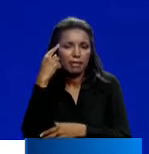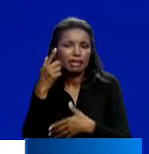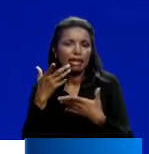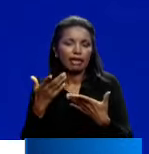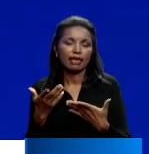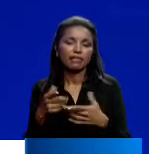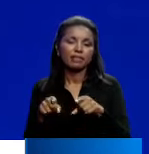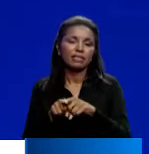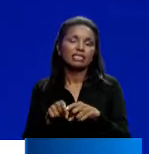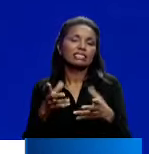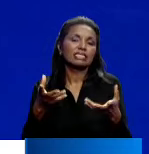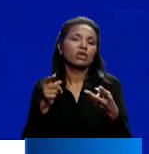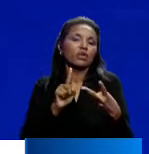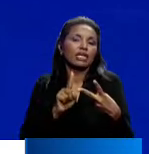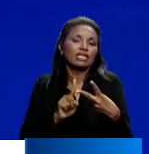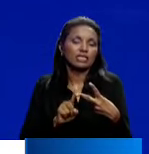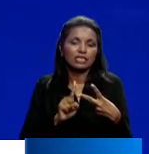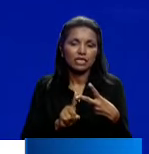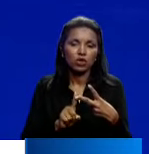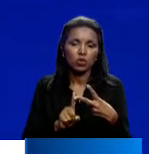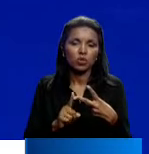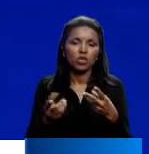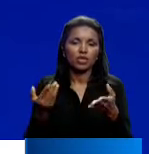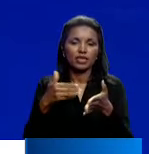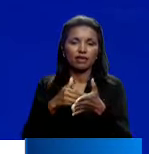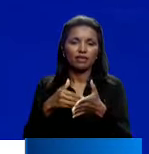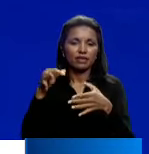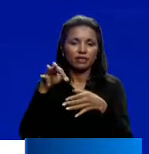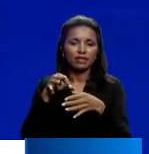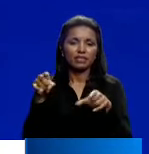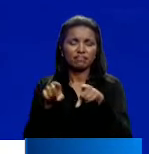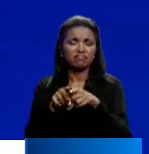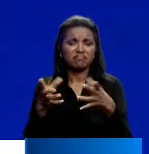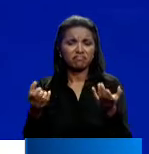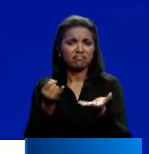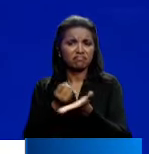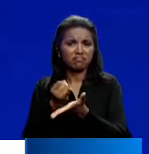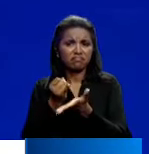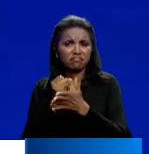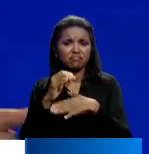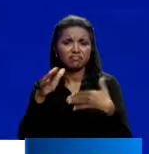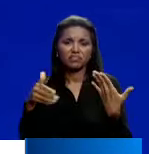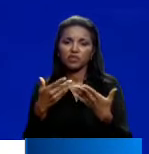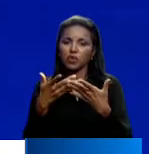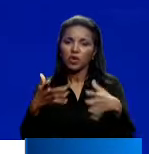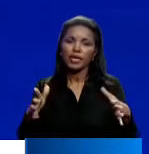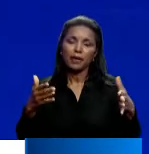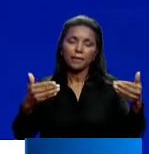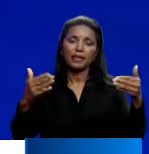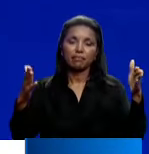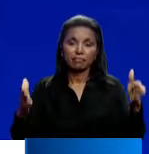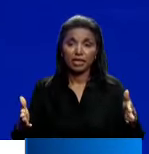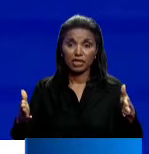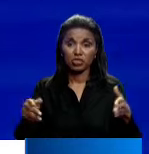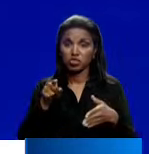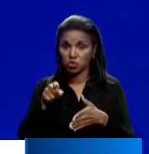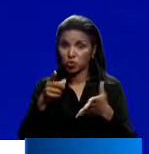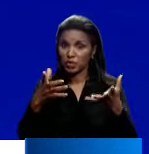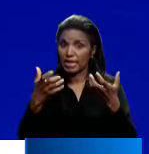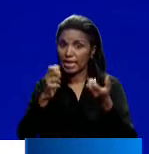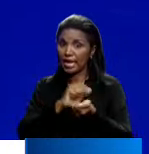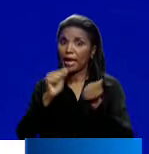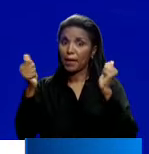si quieres una segunda vuelta electoral, si quieres que los políticos sean investigados como es investigado cualquier panameño, si quieres cambiar